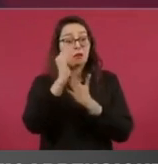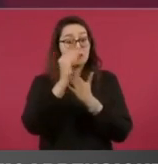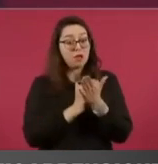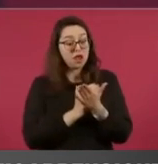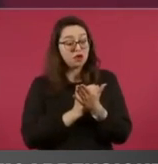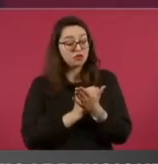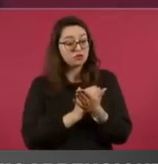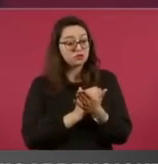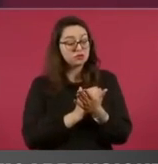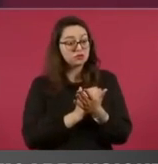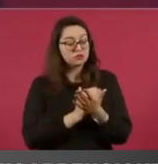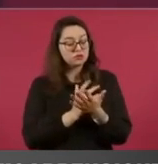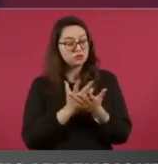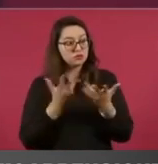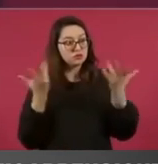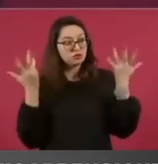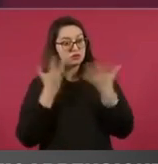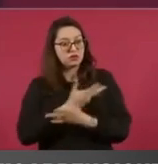Eso fue Zedillo